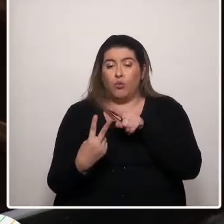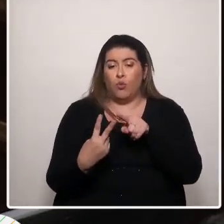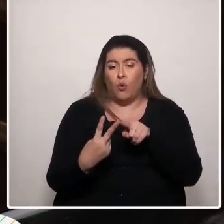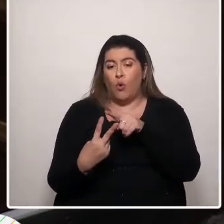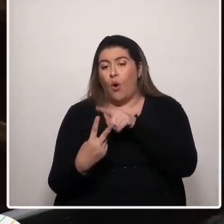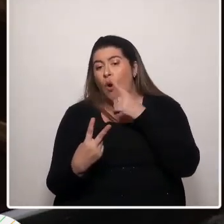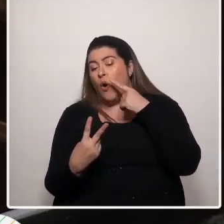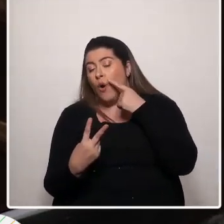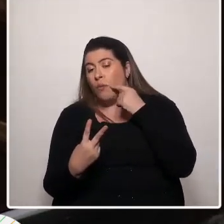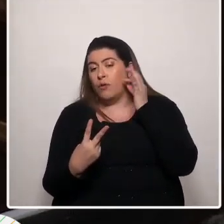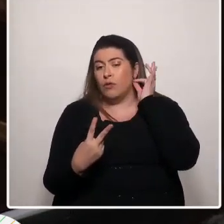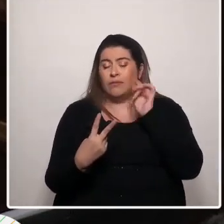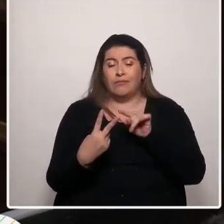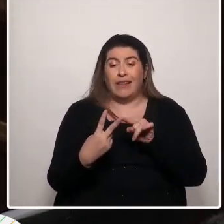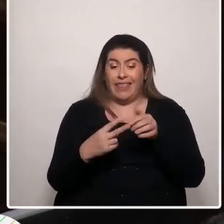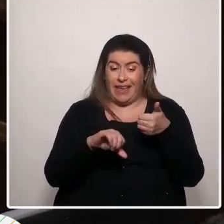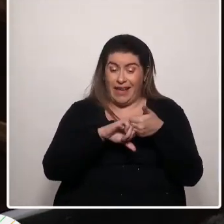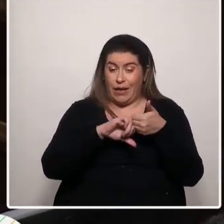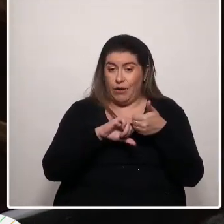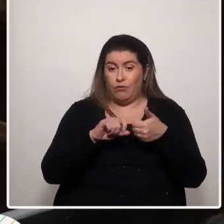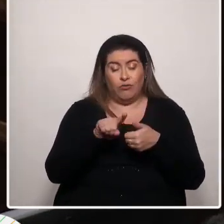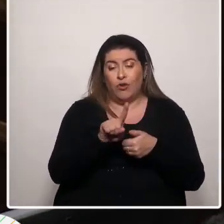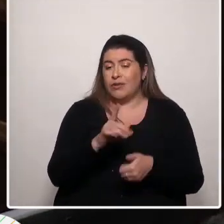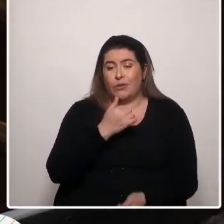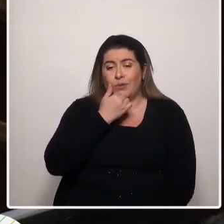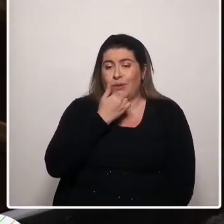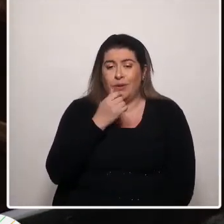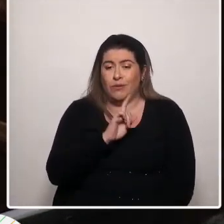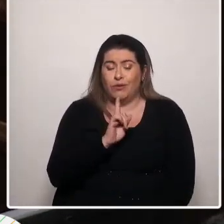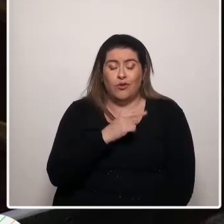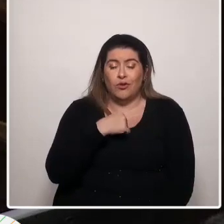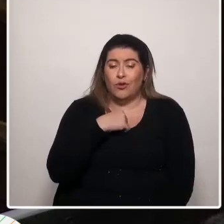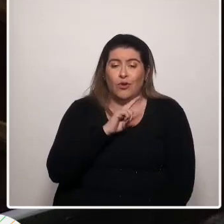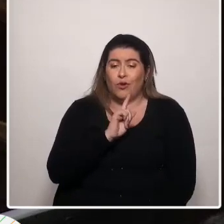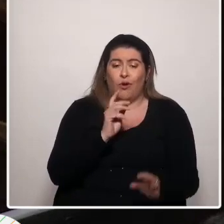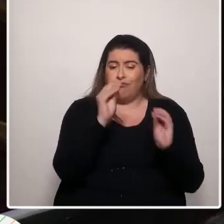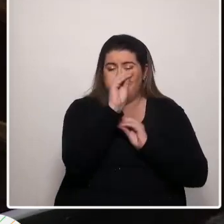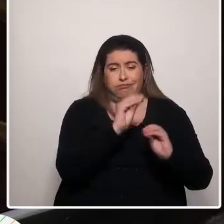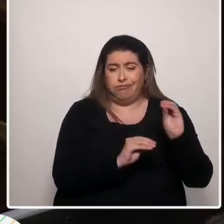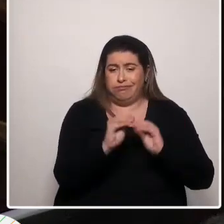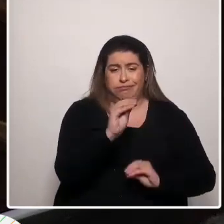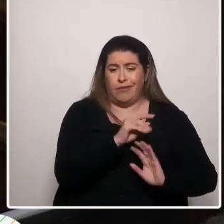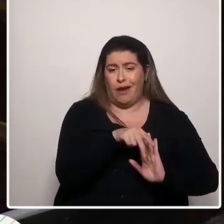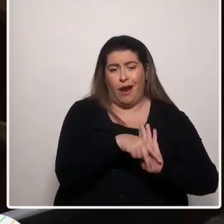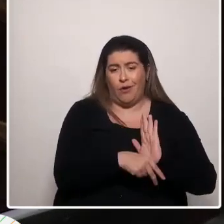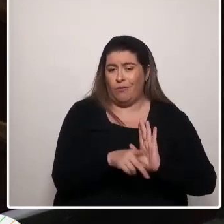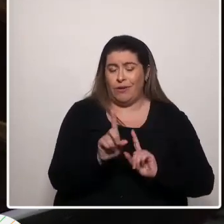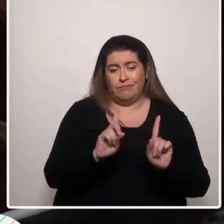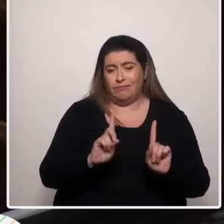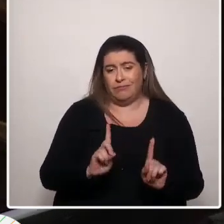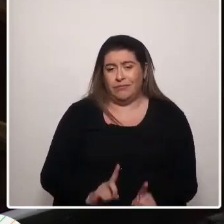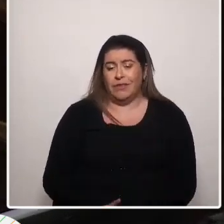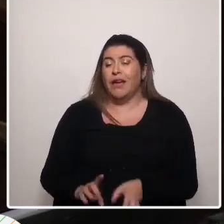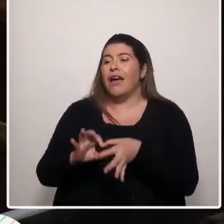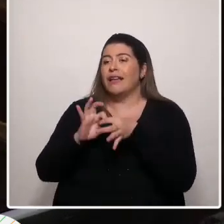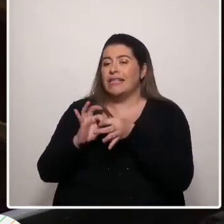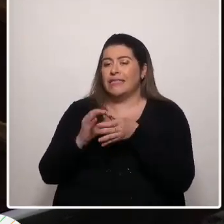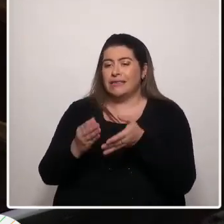los géneros, creo que es un error. No fue el espíritu con el que se redactó esta norma. Gracias, señor secretario. Muy